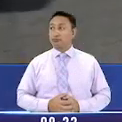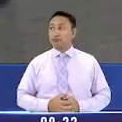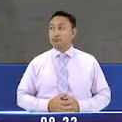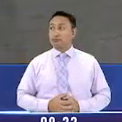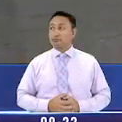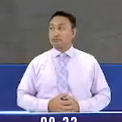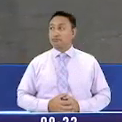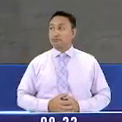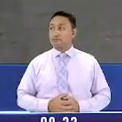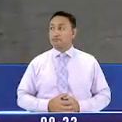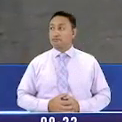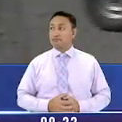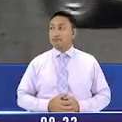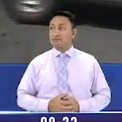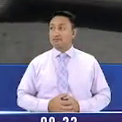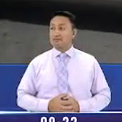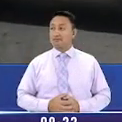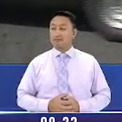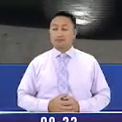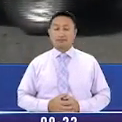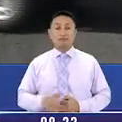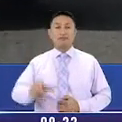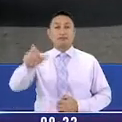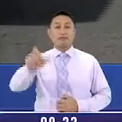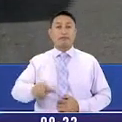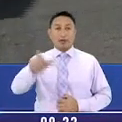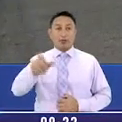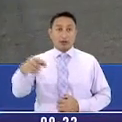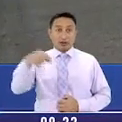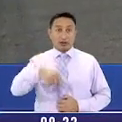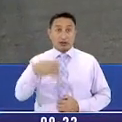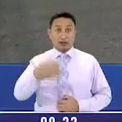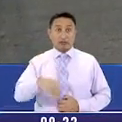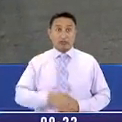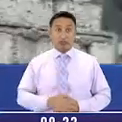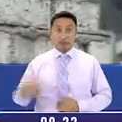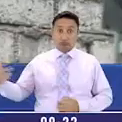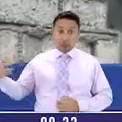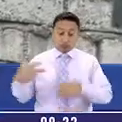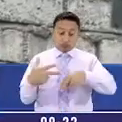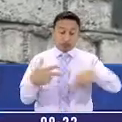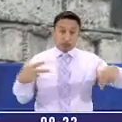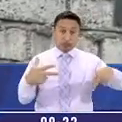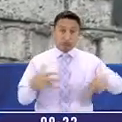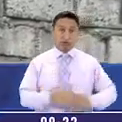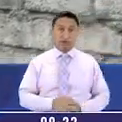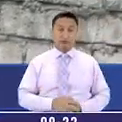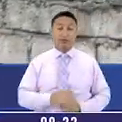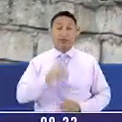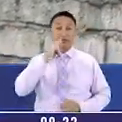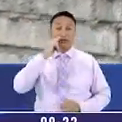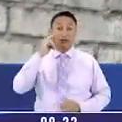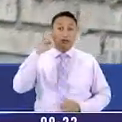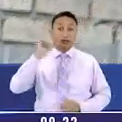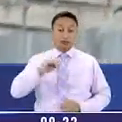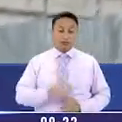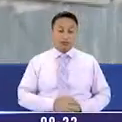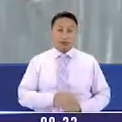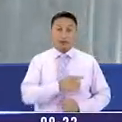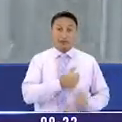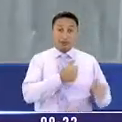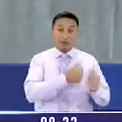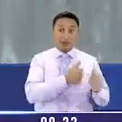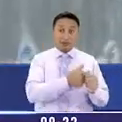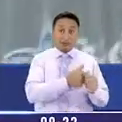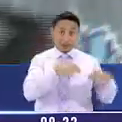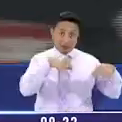que varias personas se han salvado de ser atropelladas, sobre todo niños. Y es que a pocos pasos de este punto